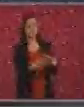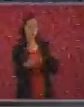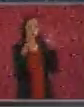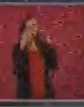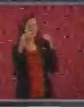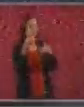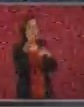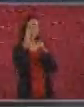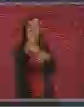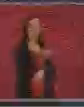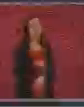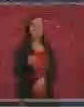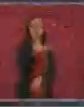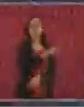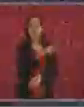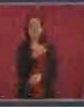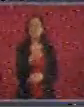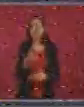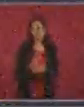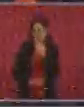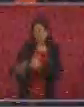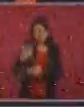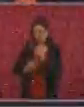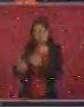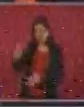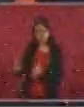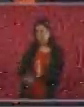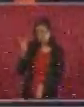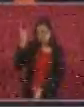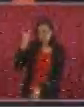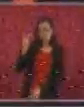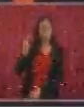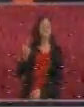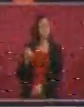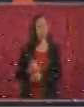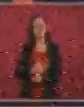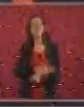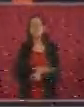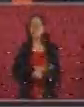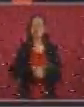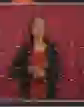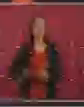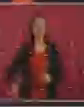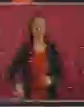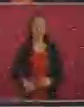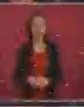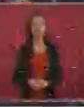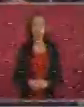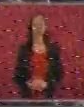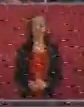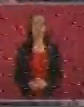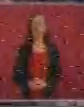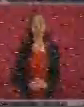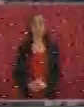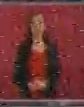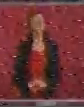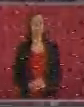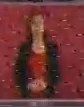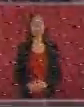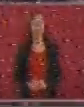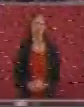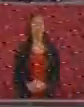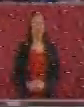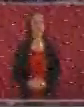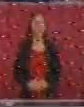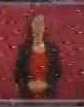Y en ese camino, bueno, pues, ¿qué está pasando? Pues que en los centros de trabajo importantes, ¿verdad?, donde hay sindicatos, pues